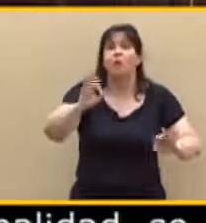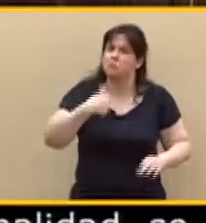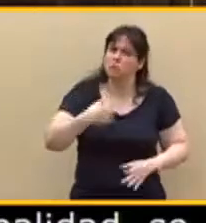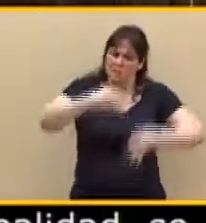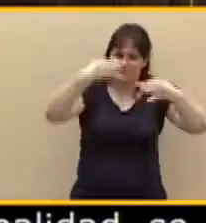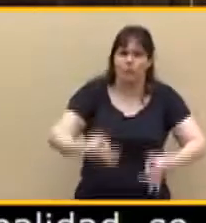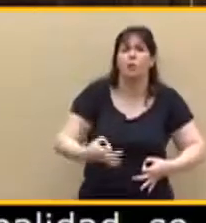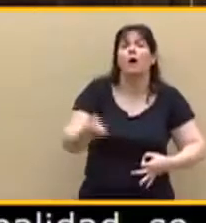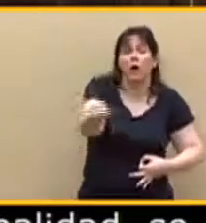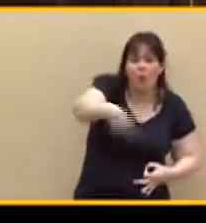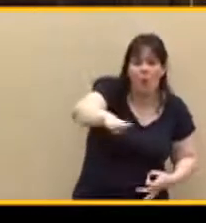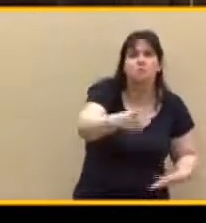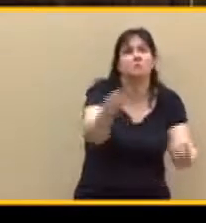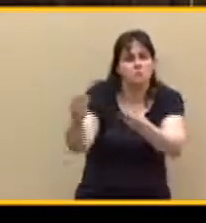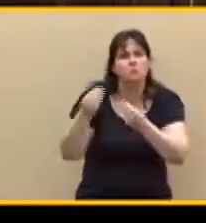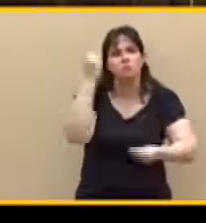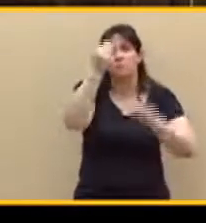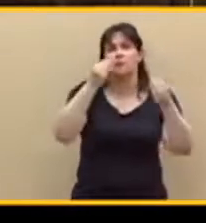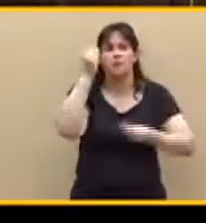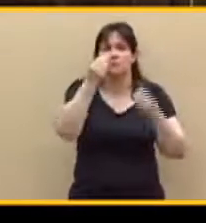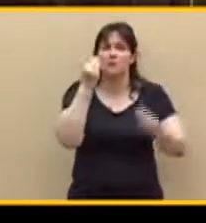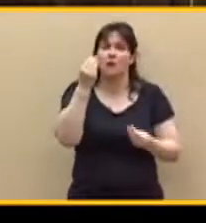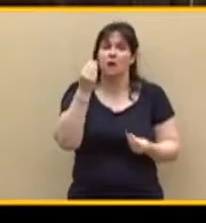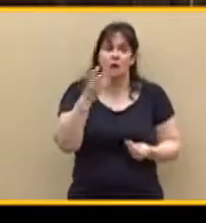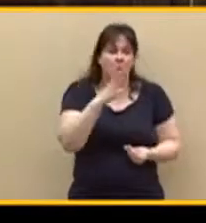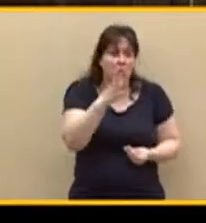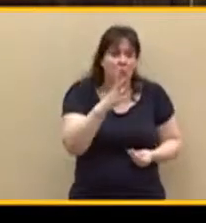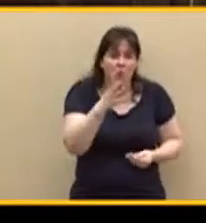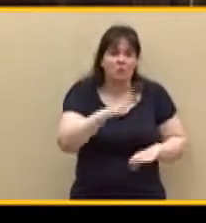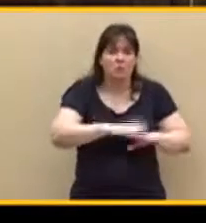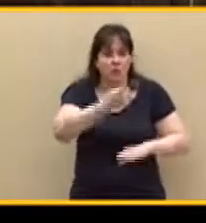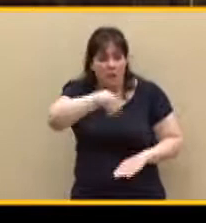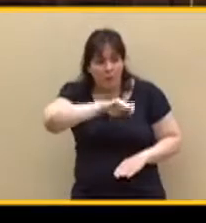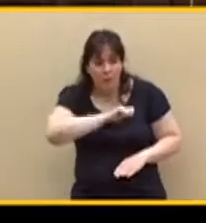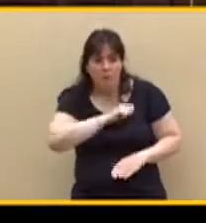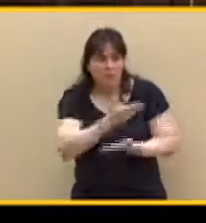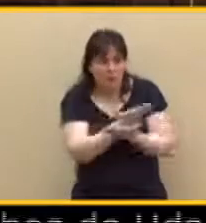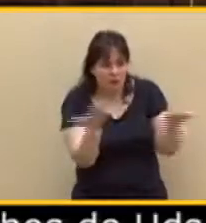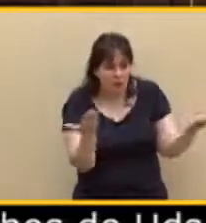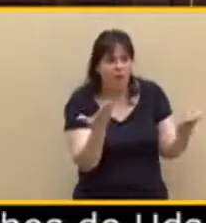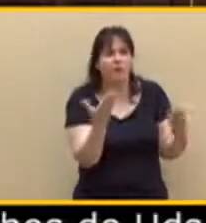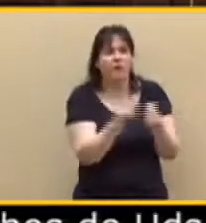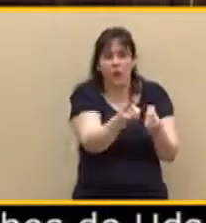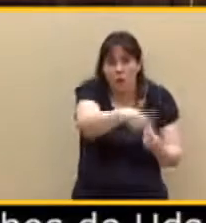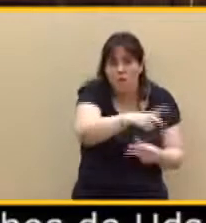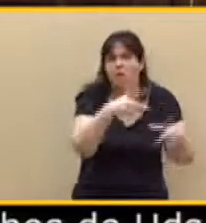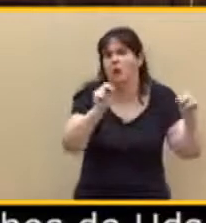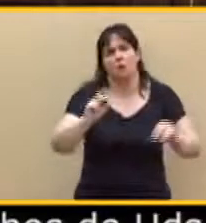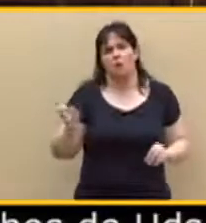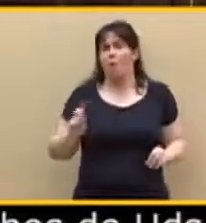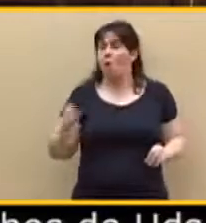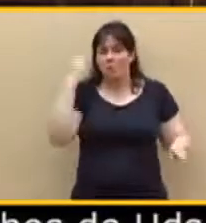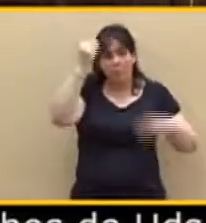ustedes consideran que no hay ninguna razón para que España deje de confiar en ustedes. Ustedes consideran natural,